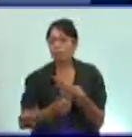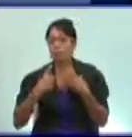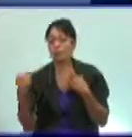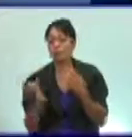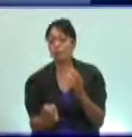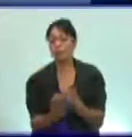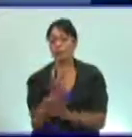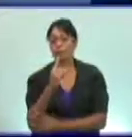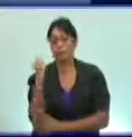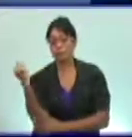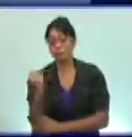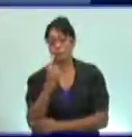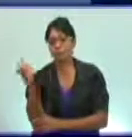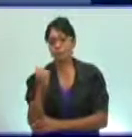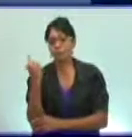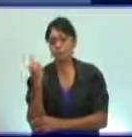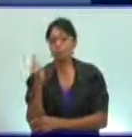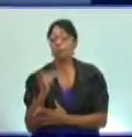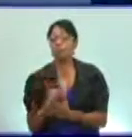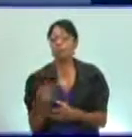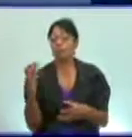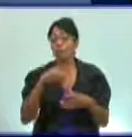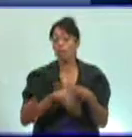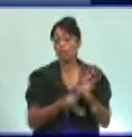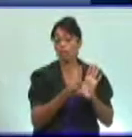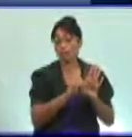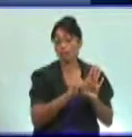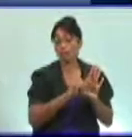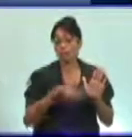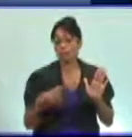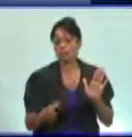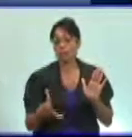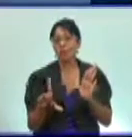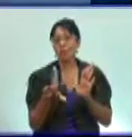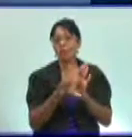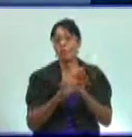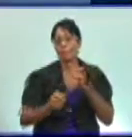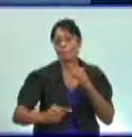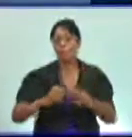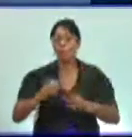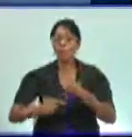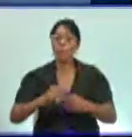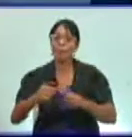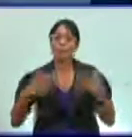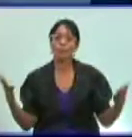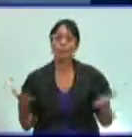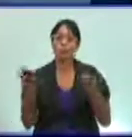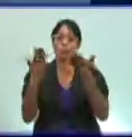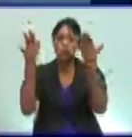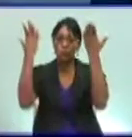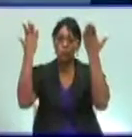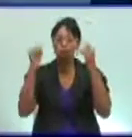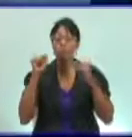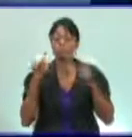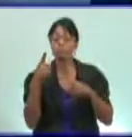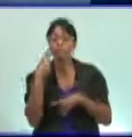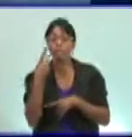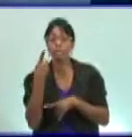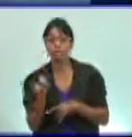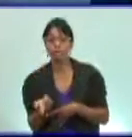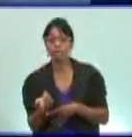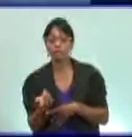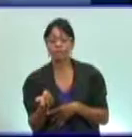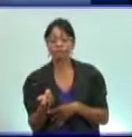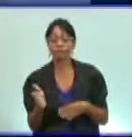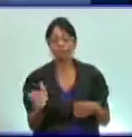ciclón. Dentro de esta ley, después vamos a ver la ley de continuidad de la evolución. Por supuesto, esta ley de continuidad se va a evidenciar en